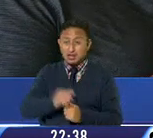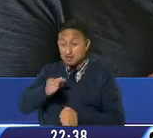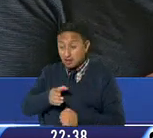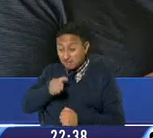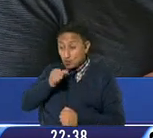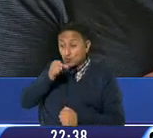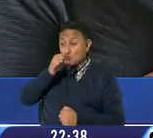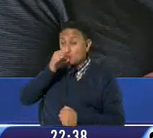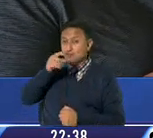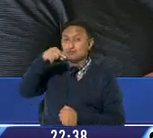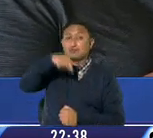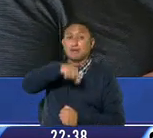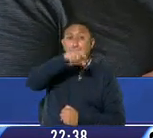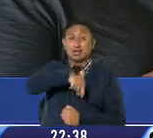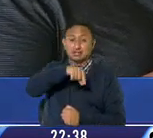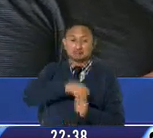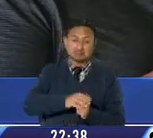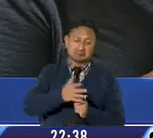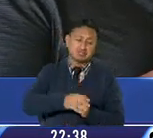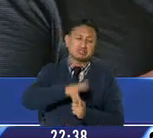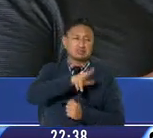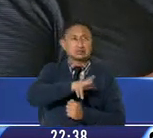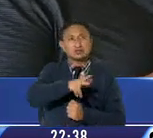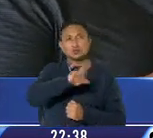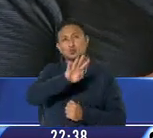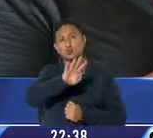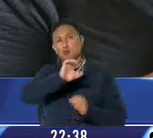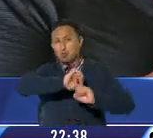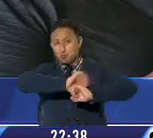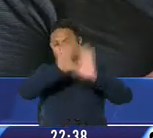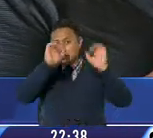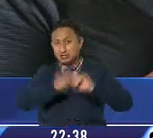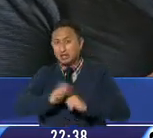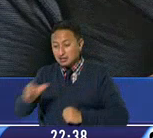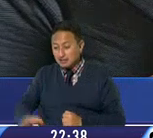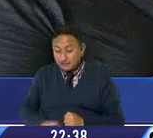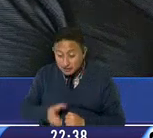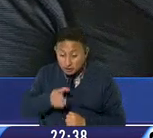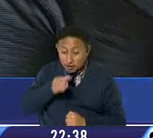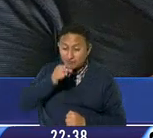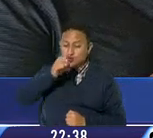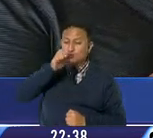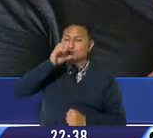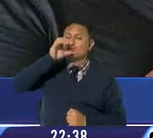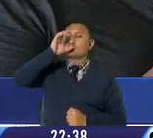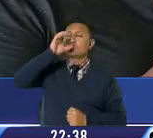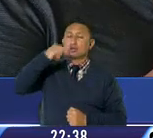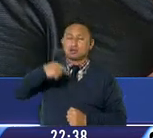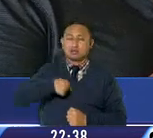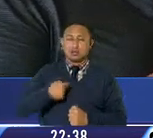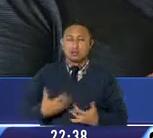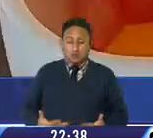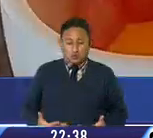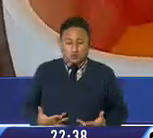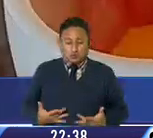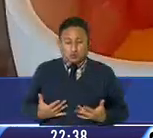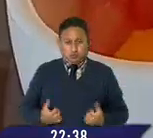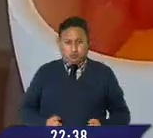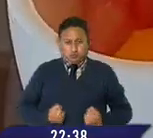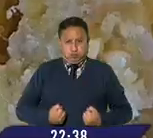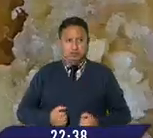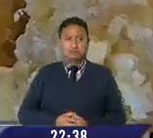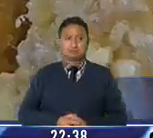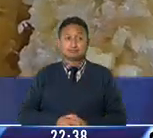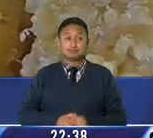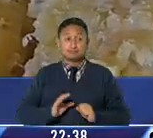en el horario de 3, 4 de la mañana se sirven con la intención de recobrar energías. La gastronomía ni